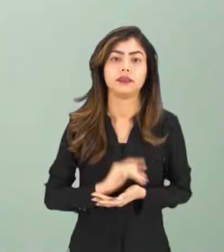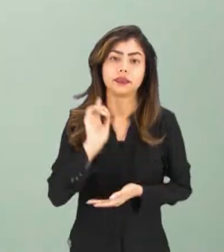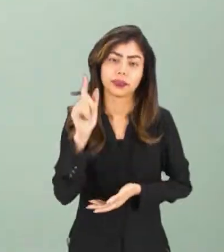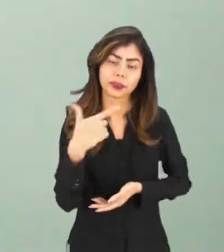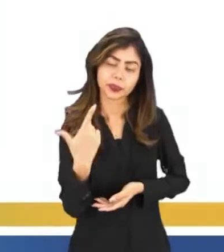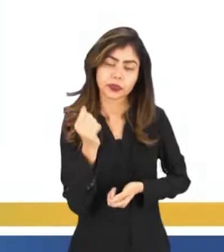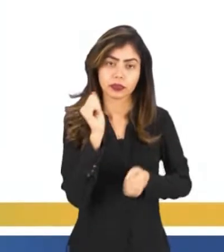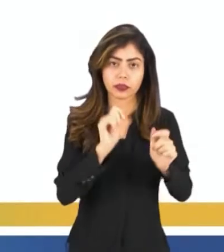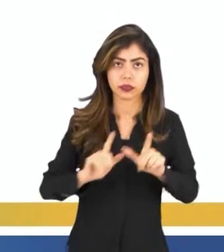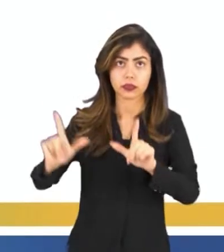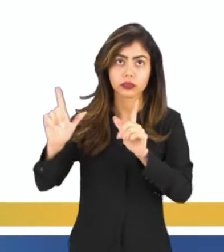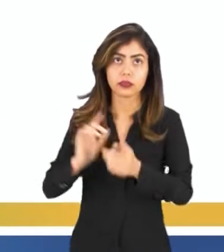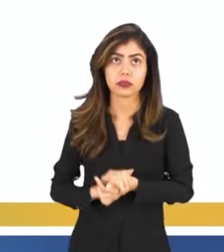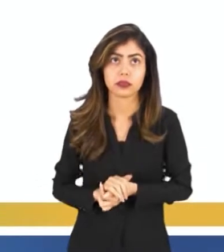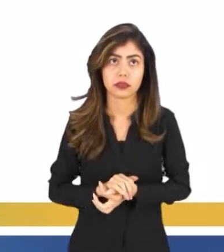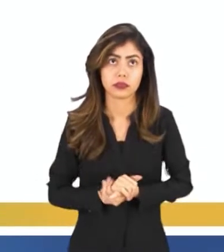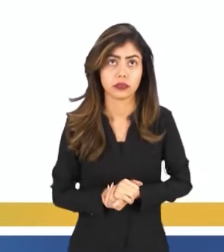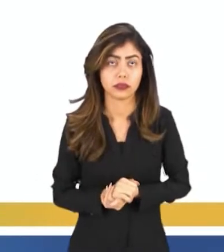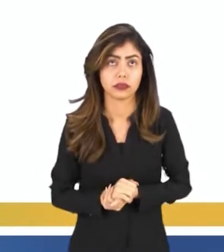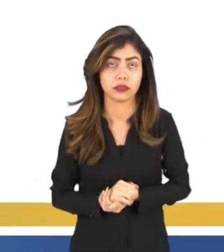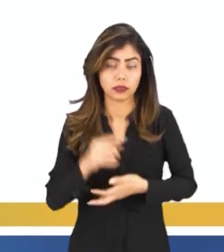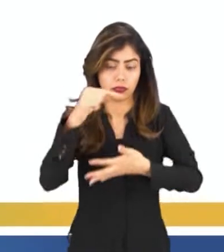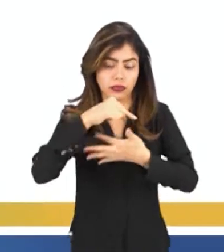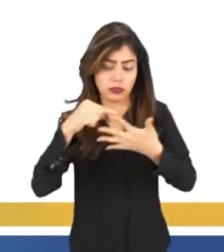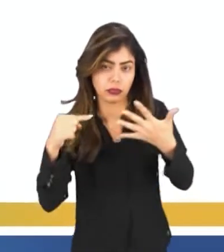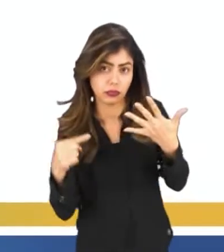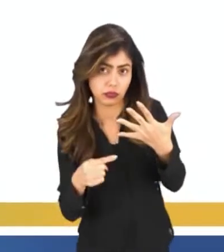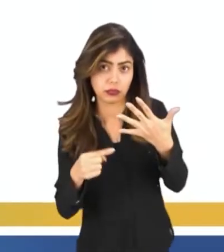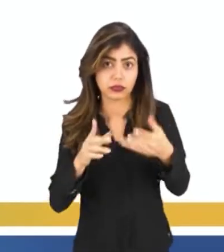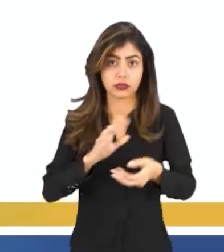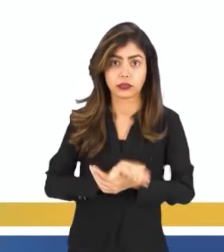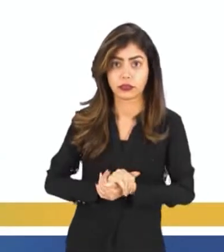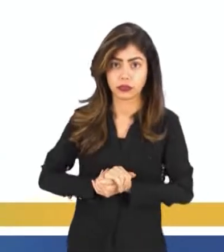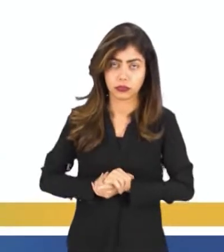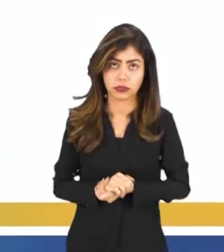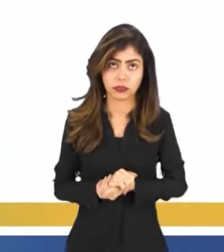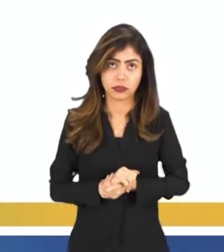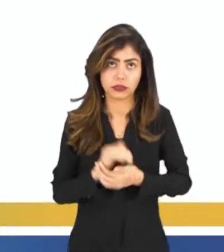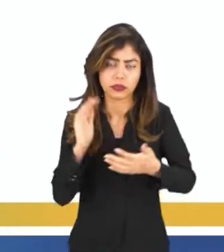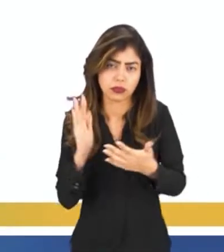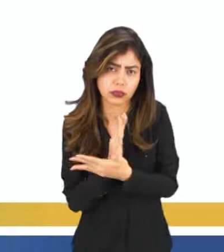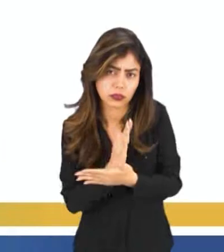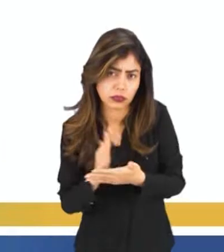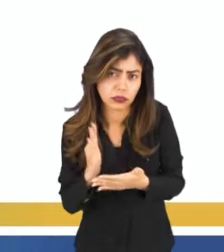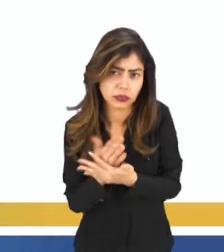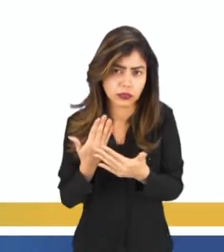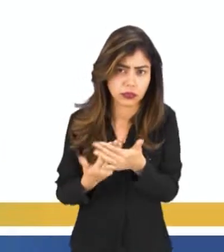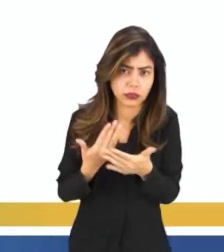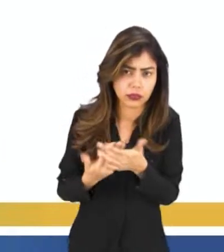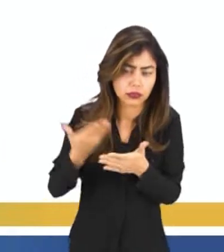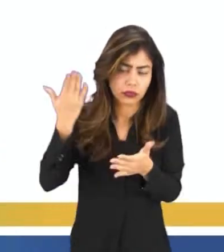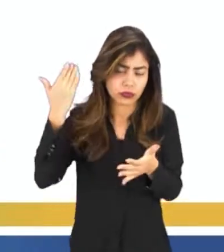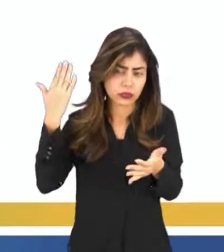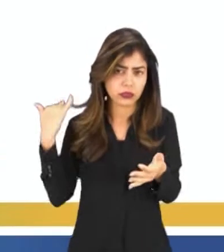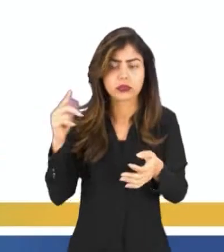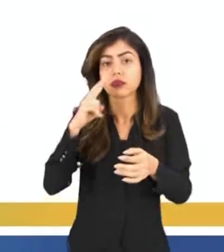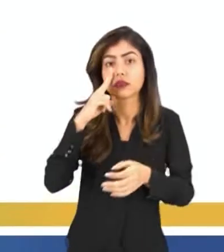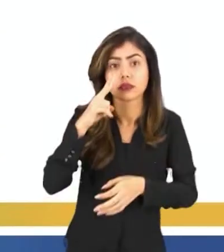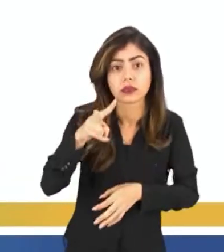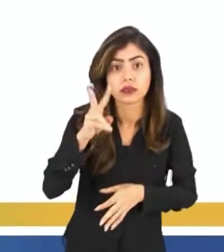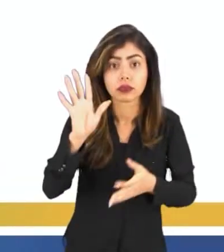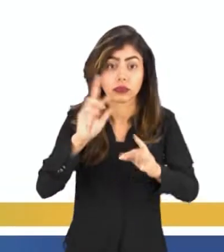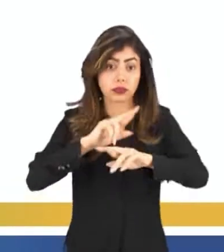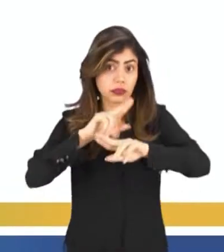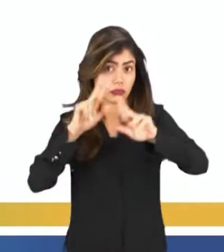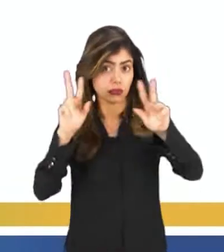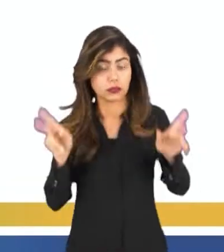próximos likes tipos de conectores en algunas clases pasadas vimos varios tipos